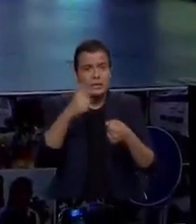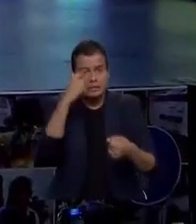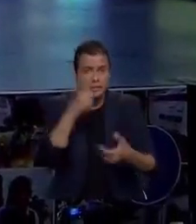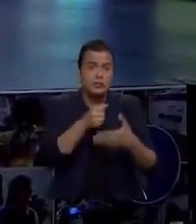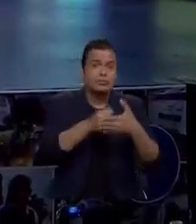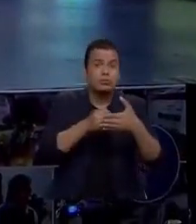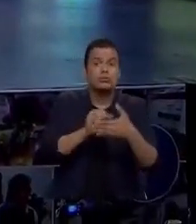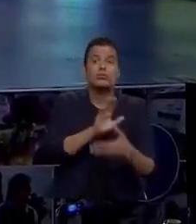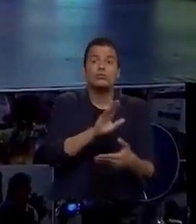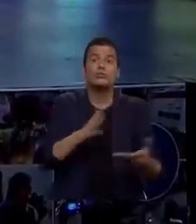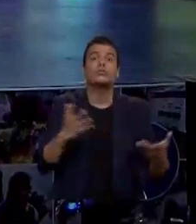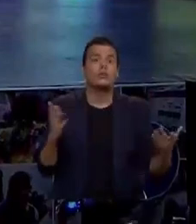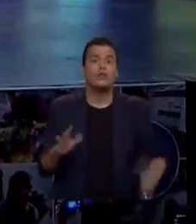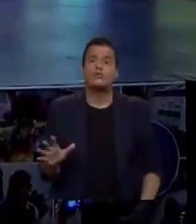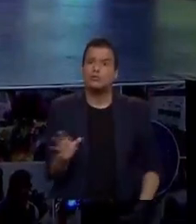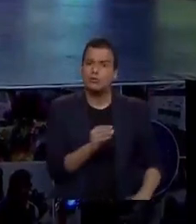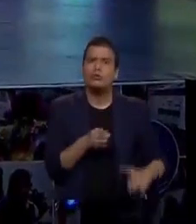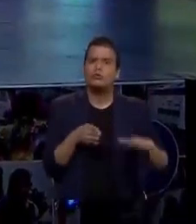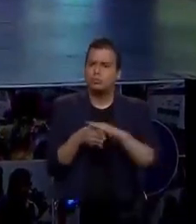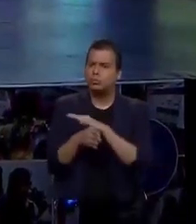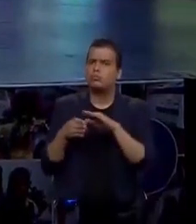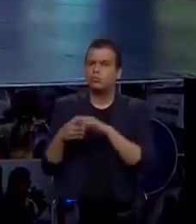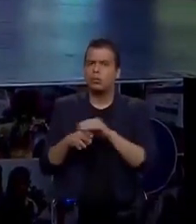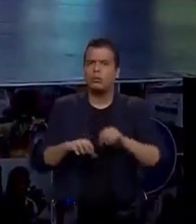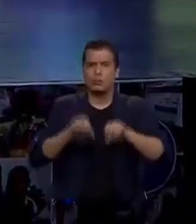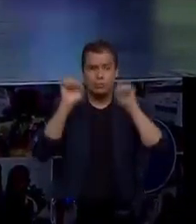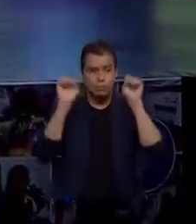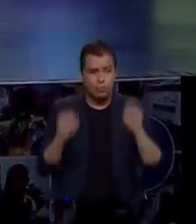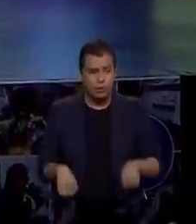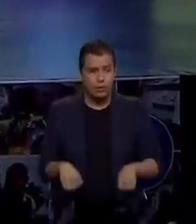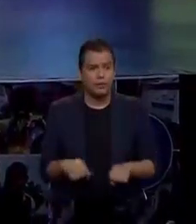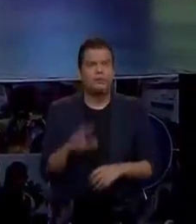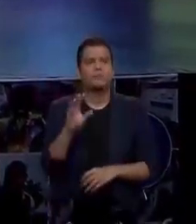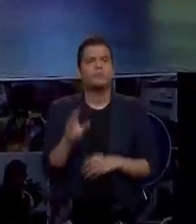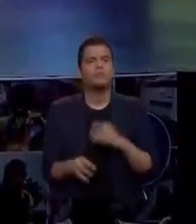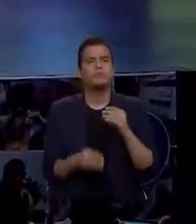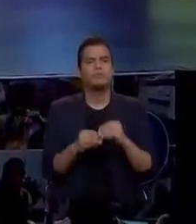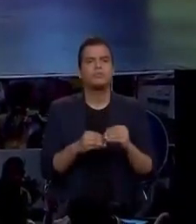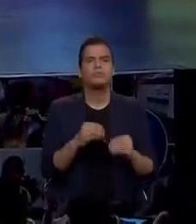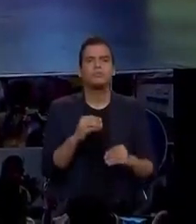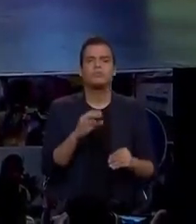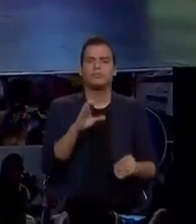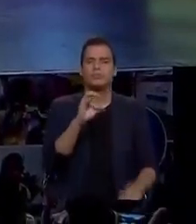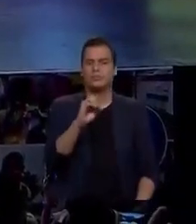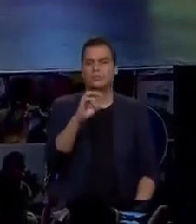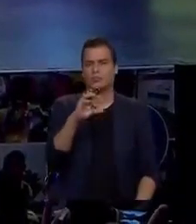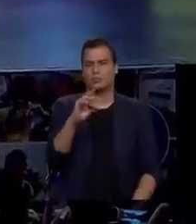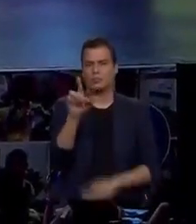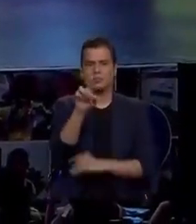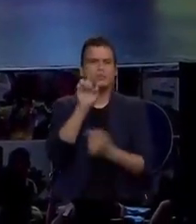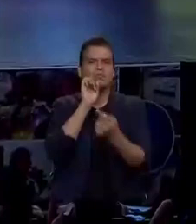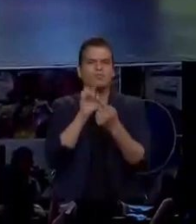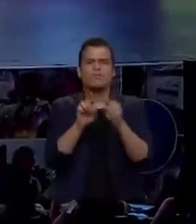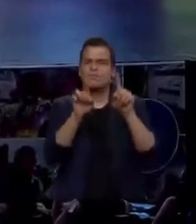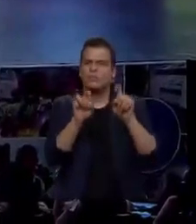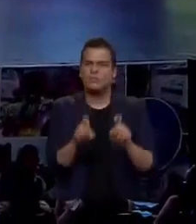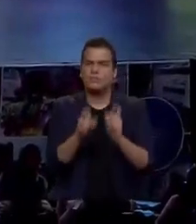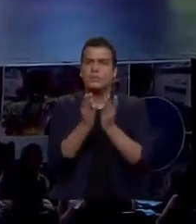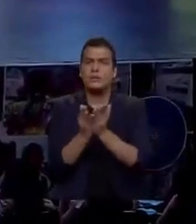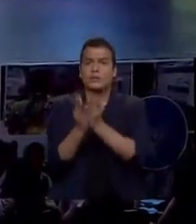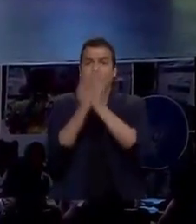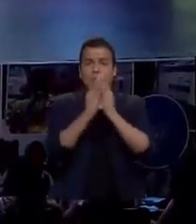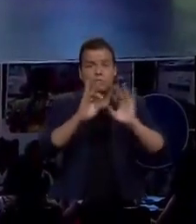hacia el cierre de la brecha digital hemos apoyado también objetivos de desarrollo sostenible relacionados con la educación de calidad